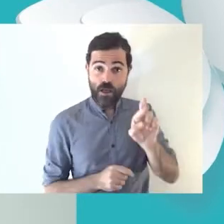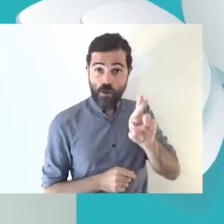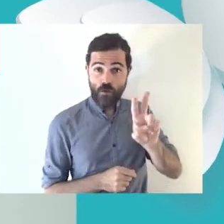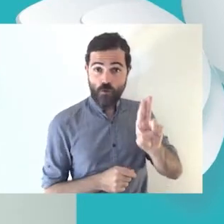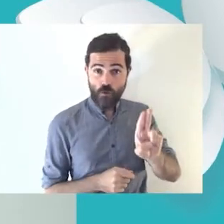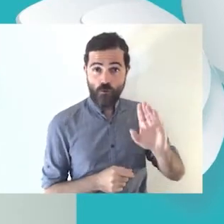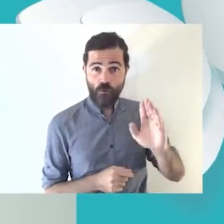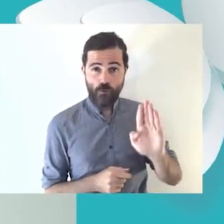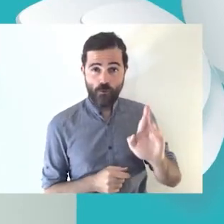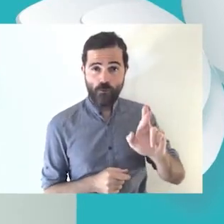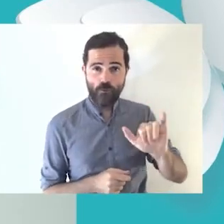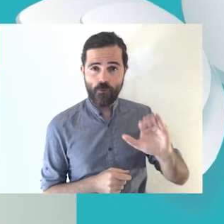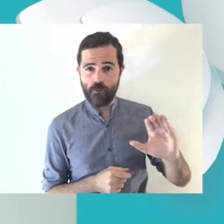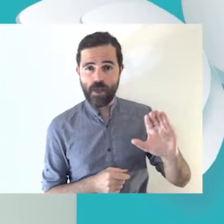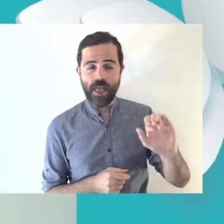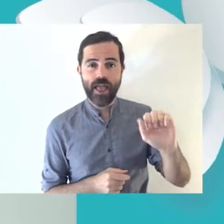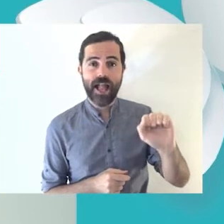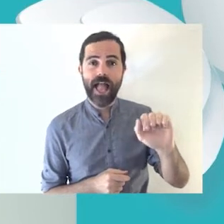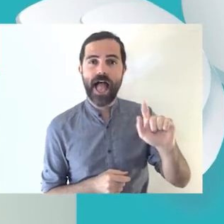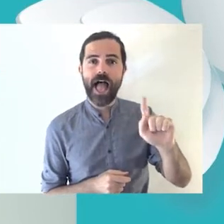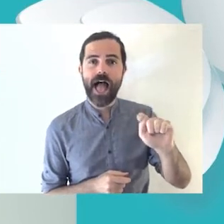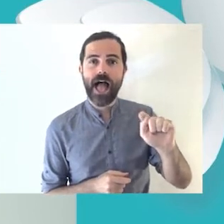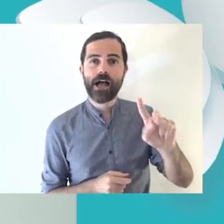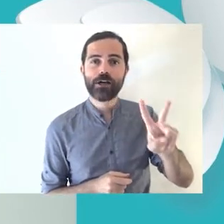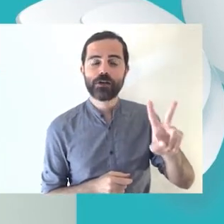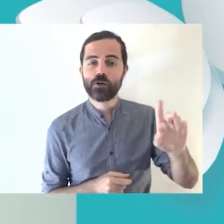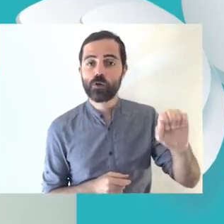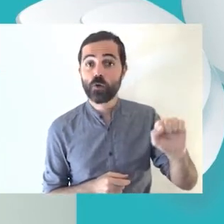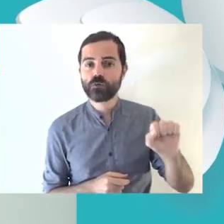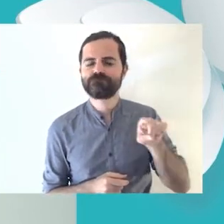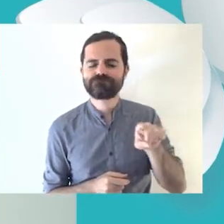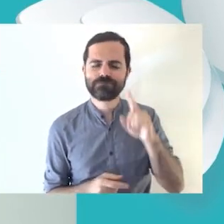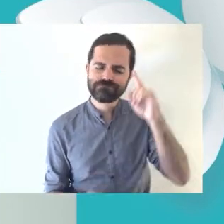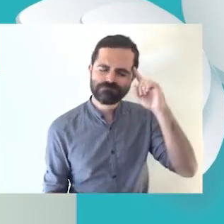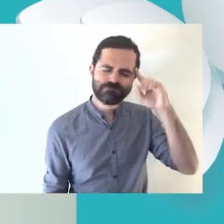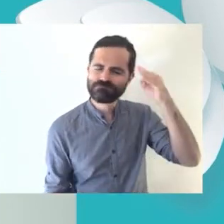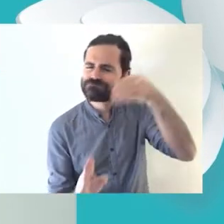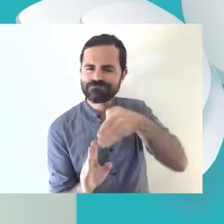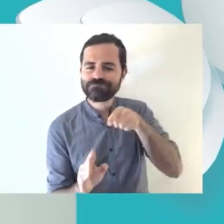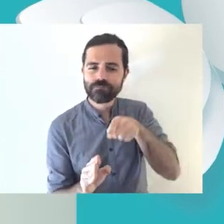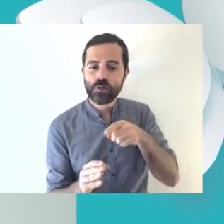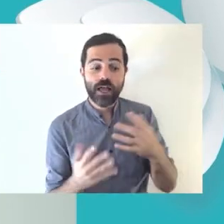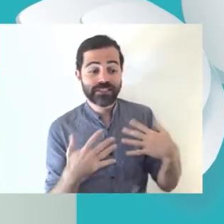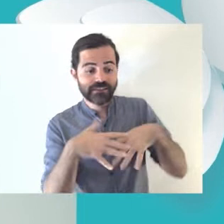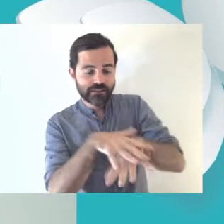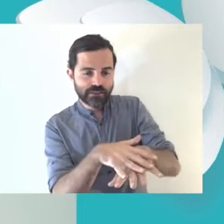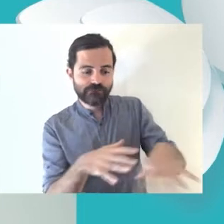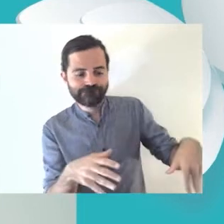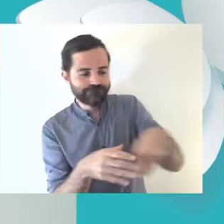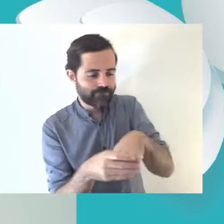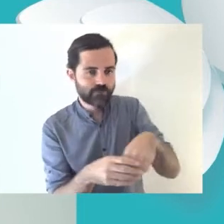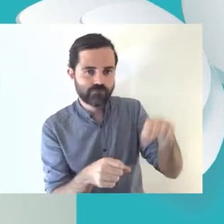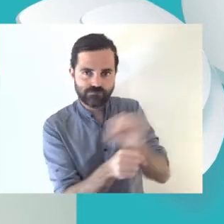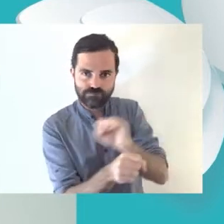Fundación Rubricatus es una entidad sin ánimo de lucro que tiene como objetivo la inserción sociolaboral de personas